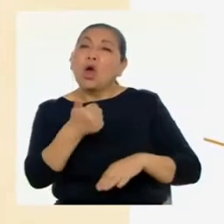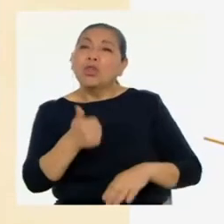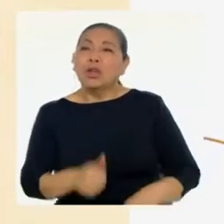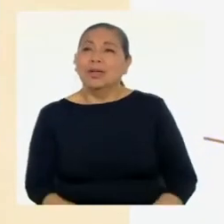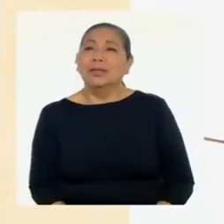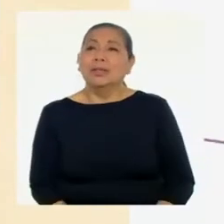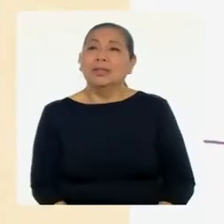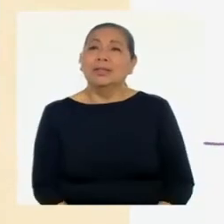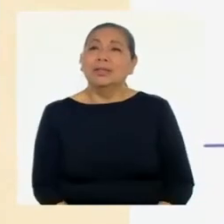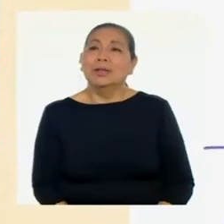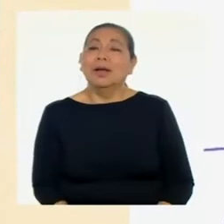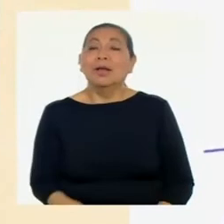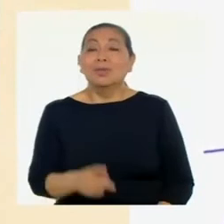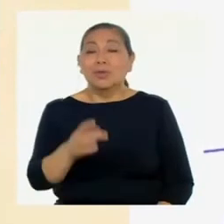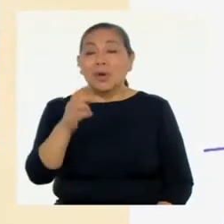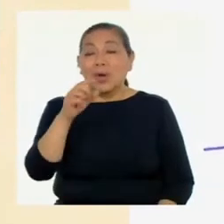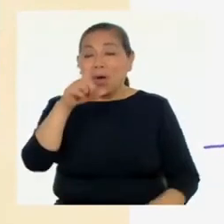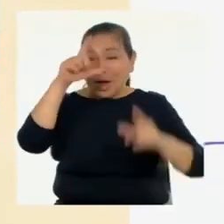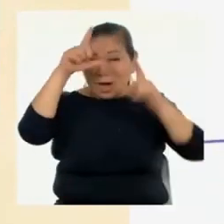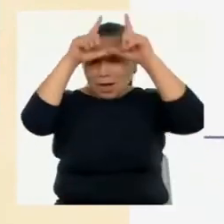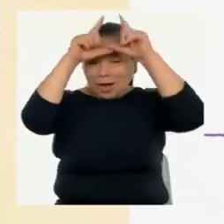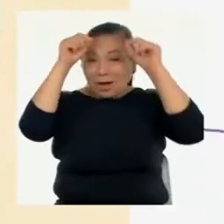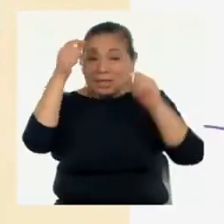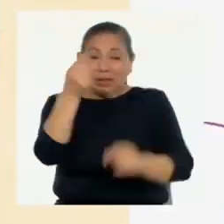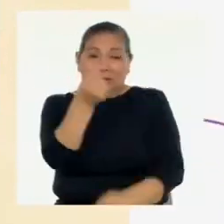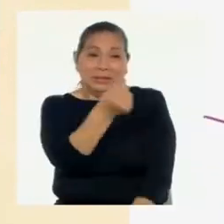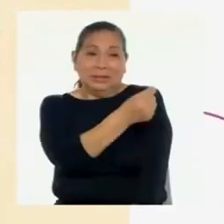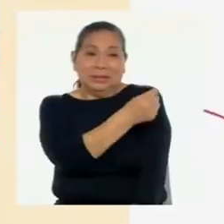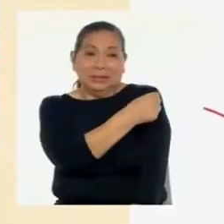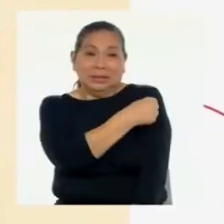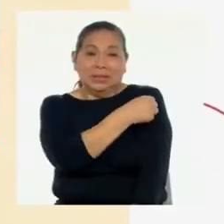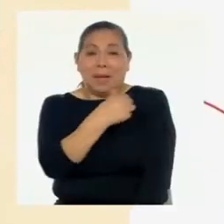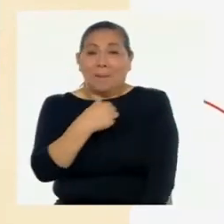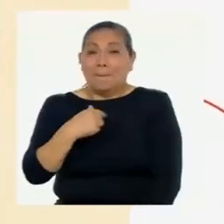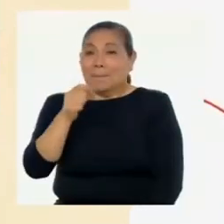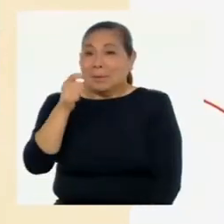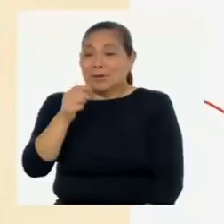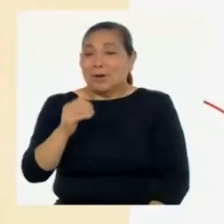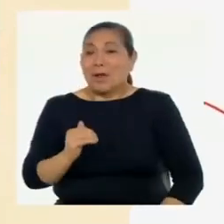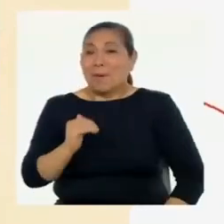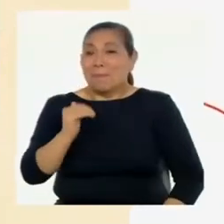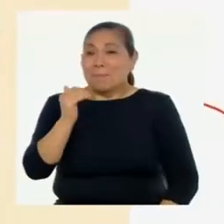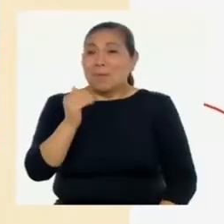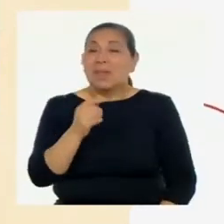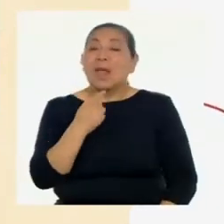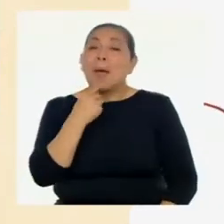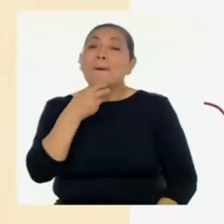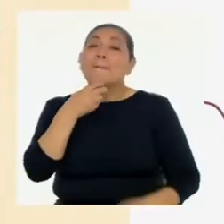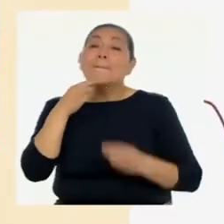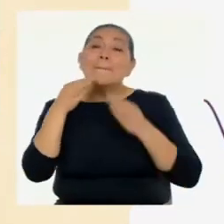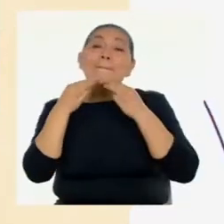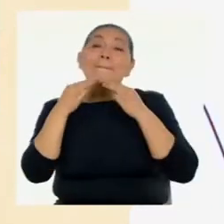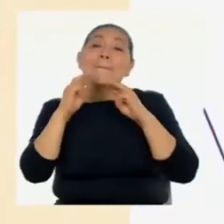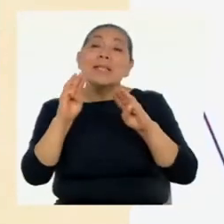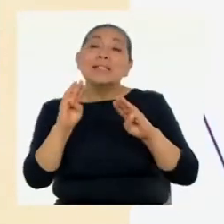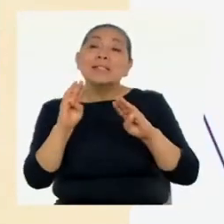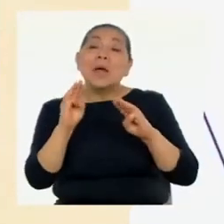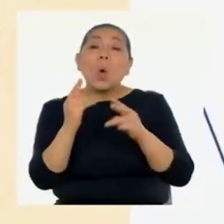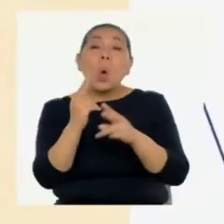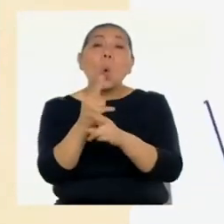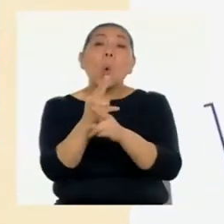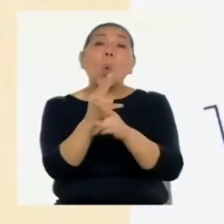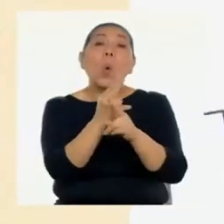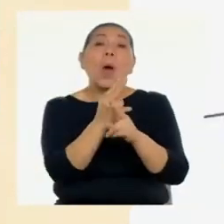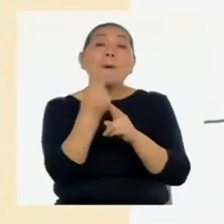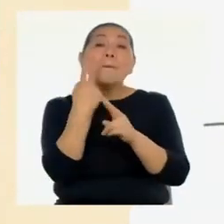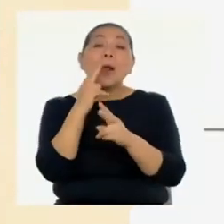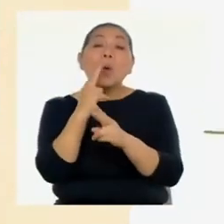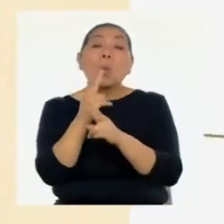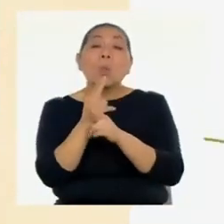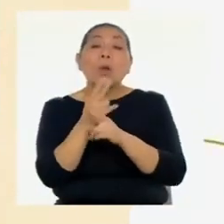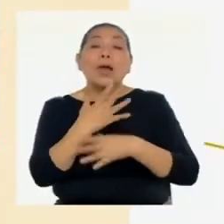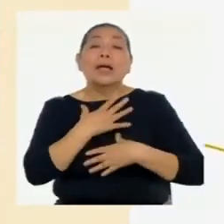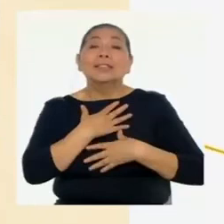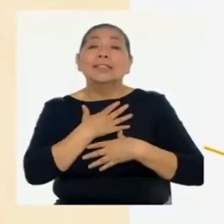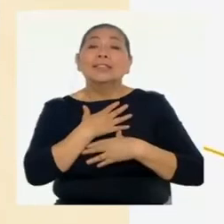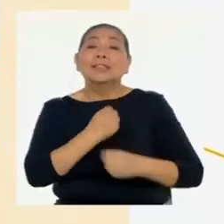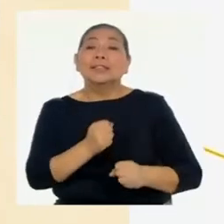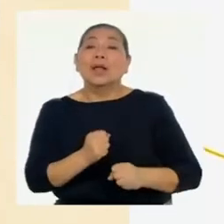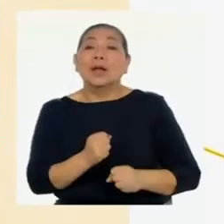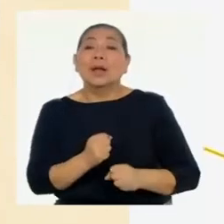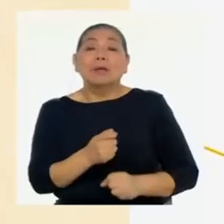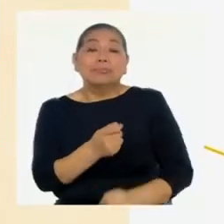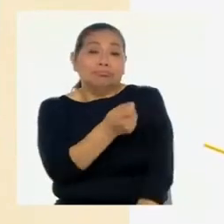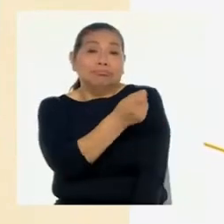otro afiche? Es un enfermero colocando una inyección a un adulto mayor. Y el mensaje es que debemos tomar precauciones para cuidar nuestra